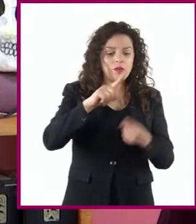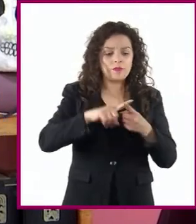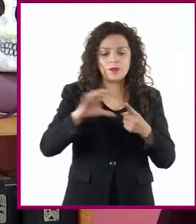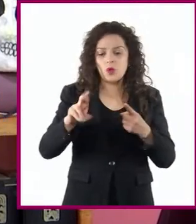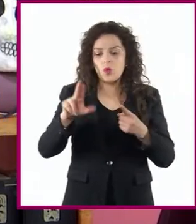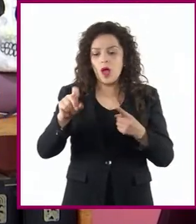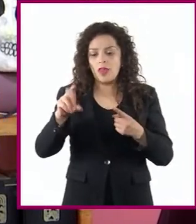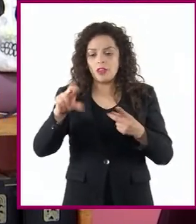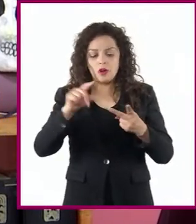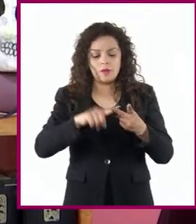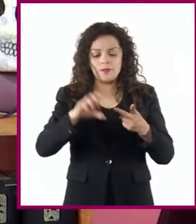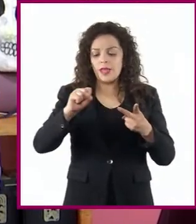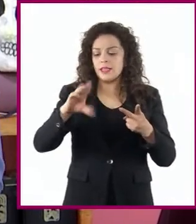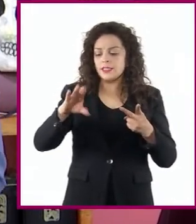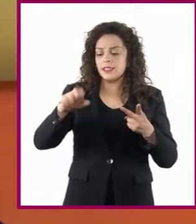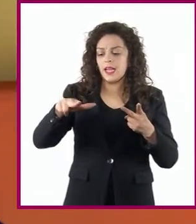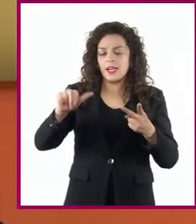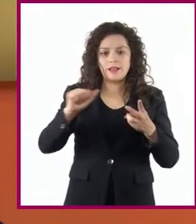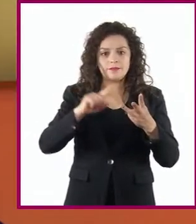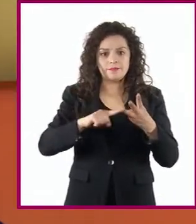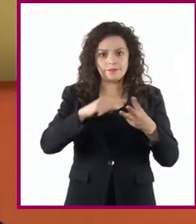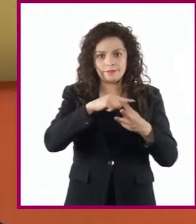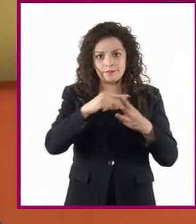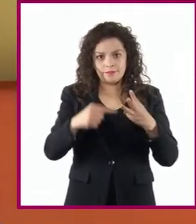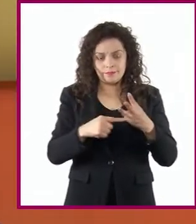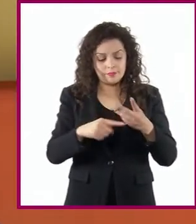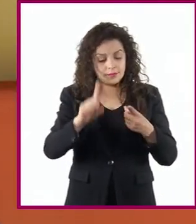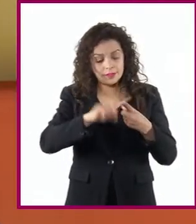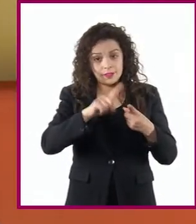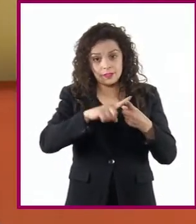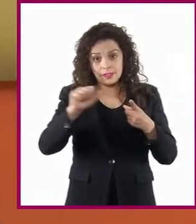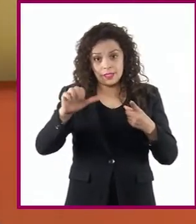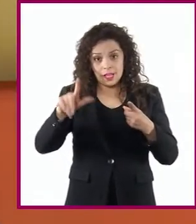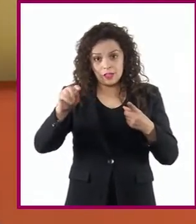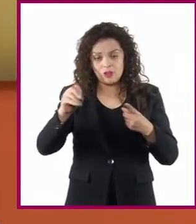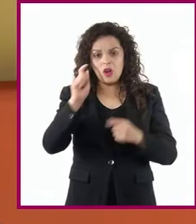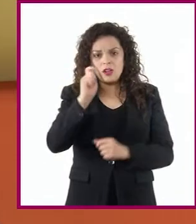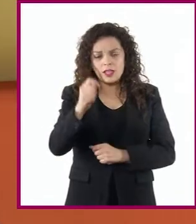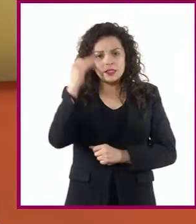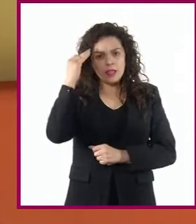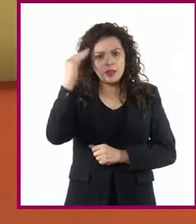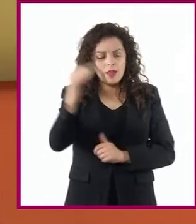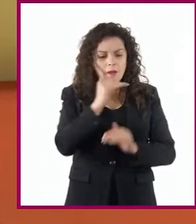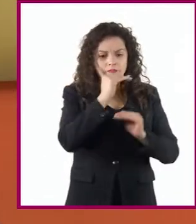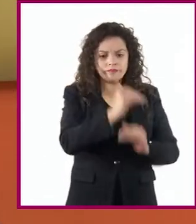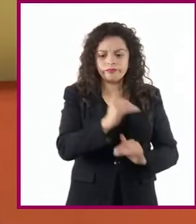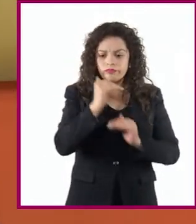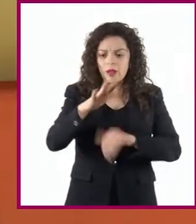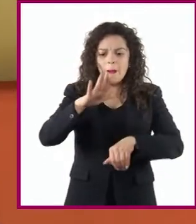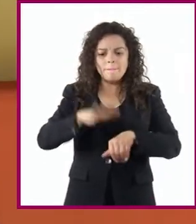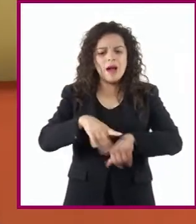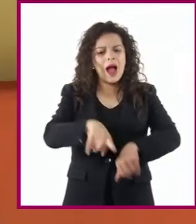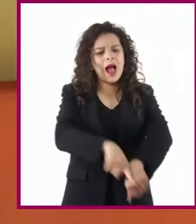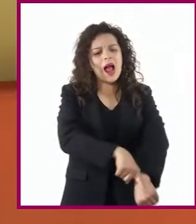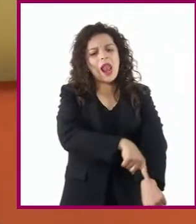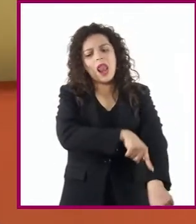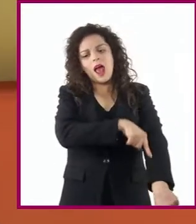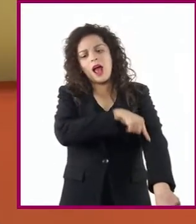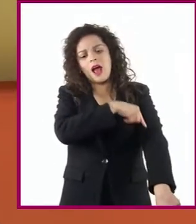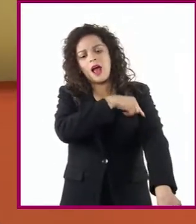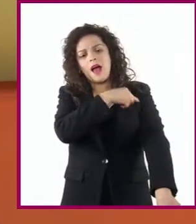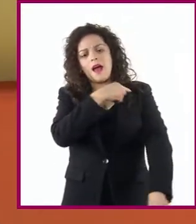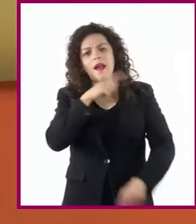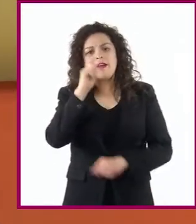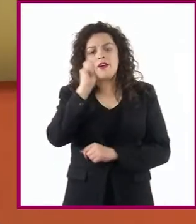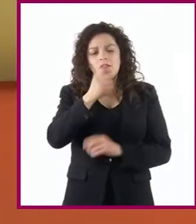y escenas. Los actos son los periodos de tiempo más largos en los que se divide